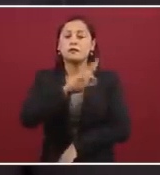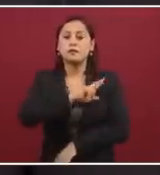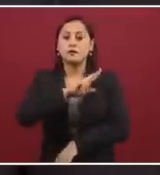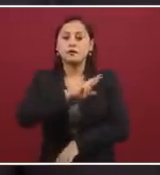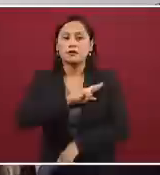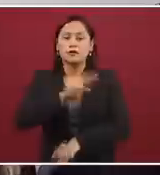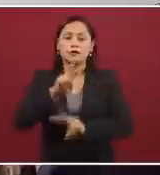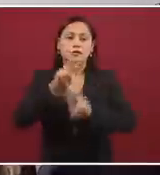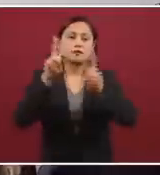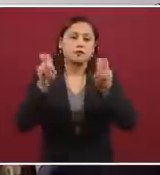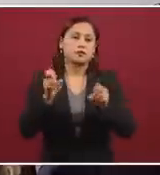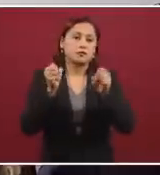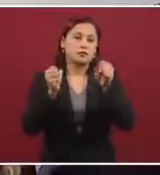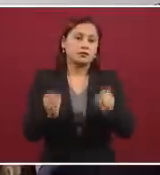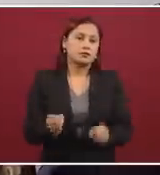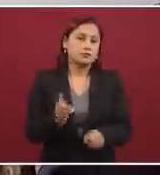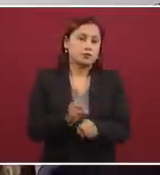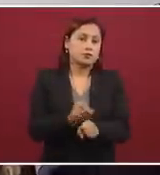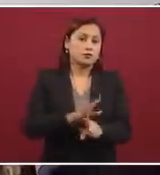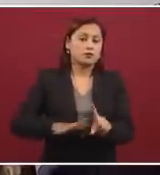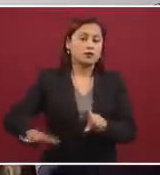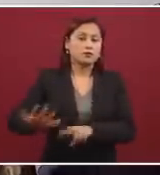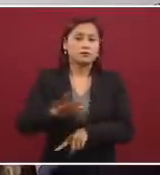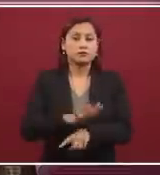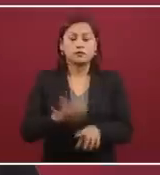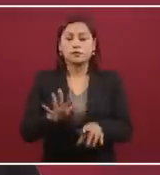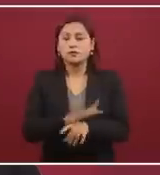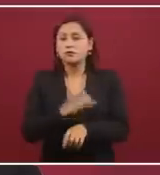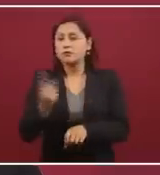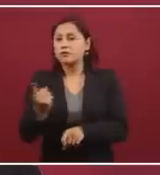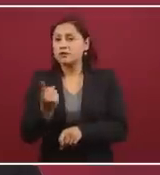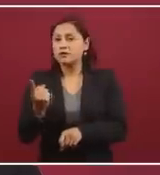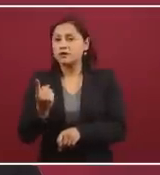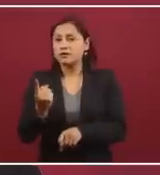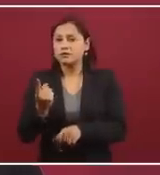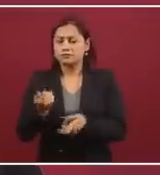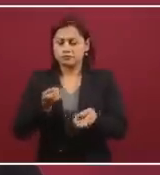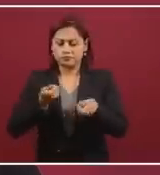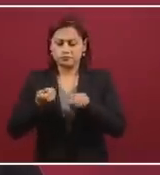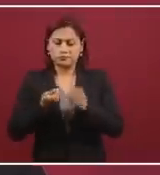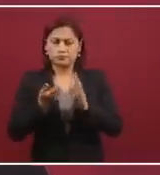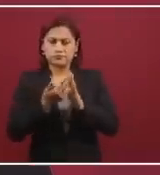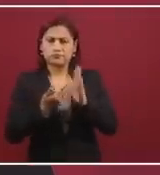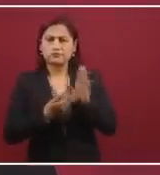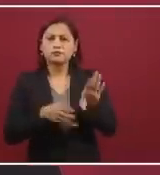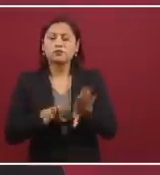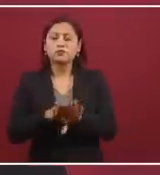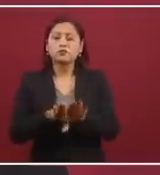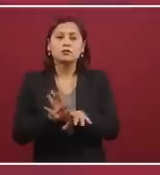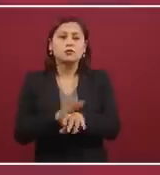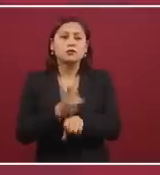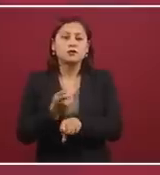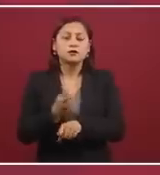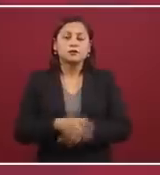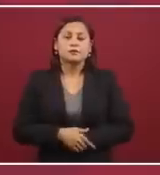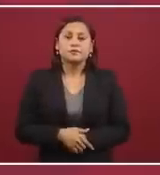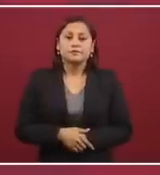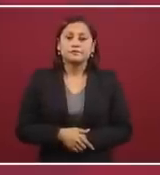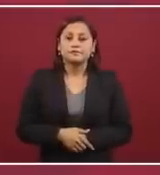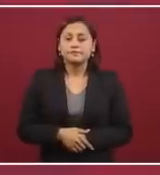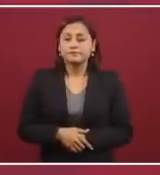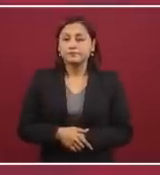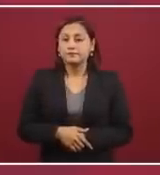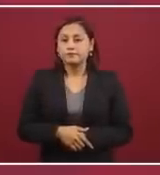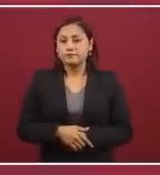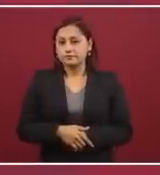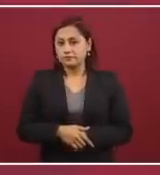y por qué esta recomendación lo mismo en el caso a la guardia